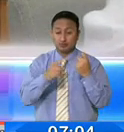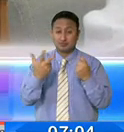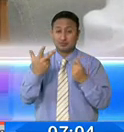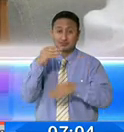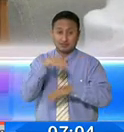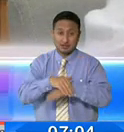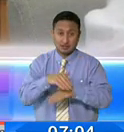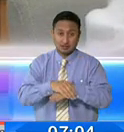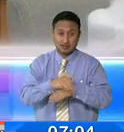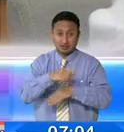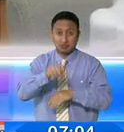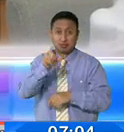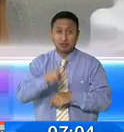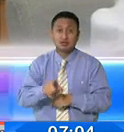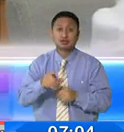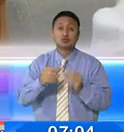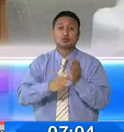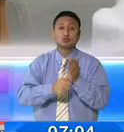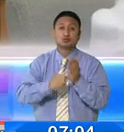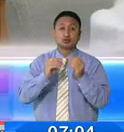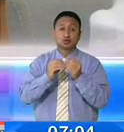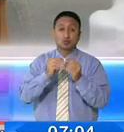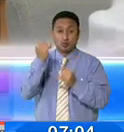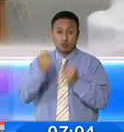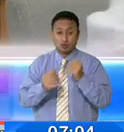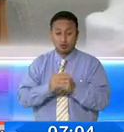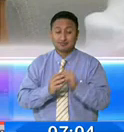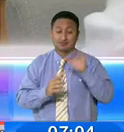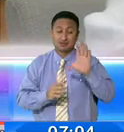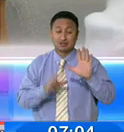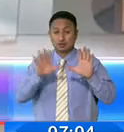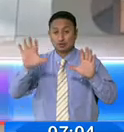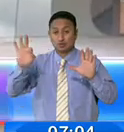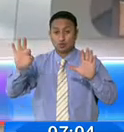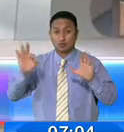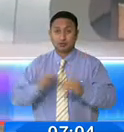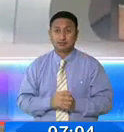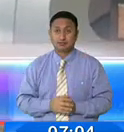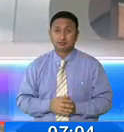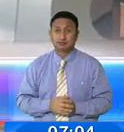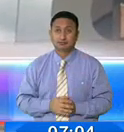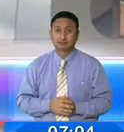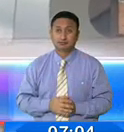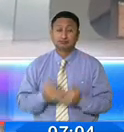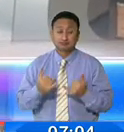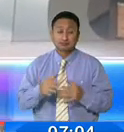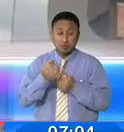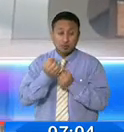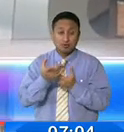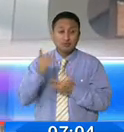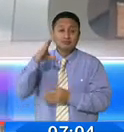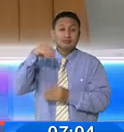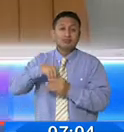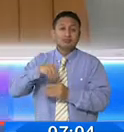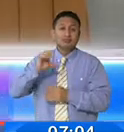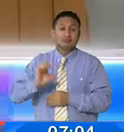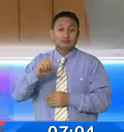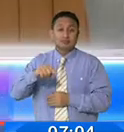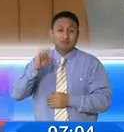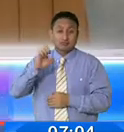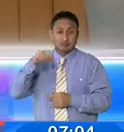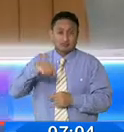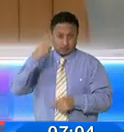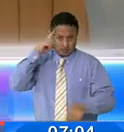los electores cuyas cédulas terminen entre 5 y 9. También informó que al interior del organismo habrían